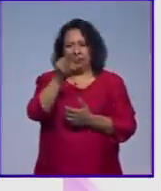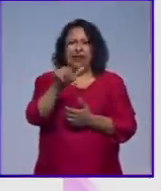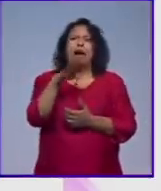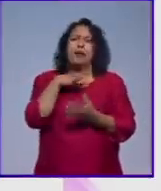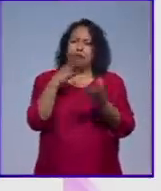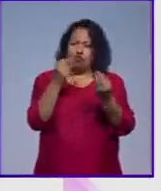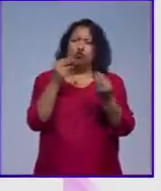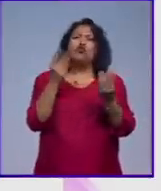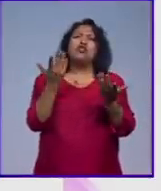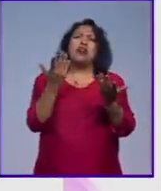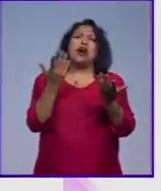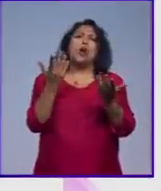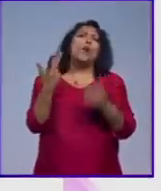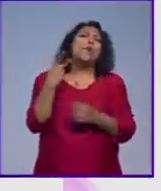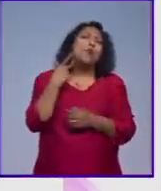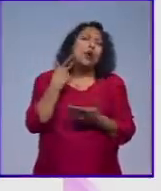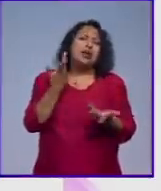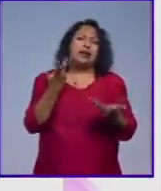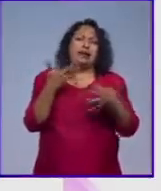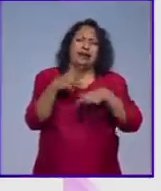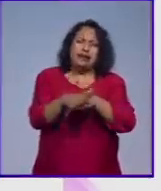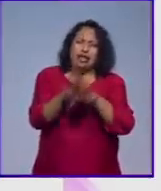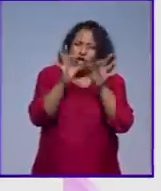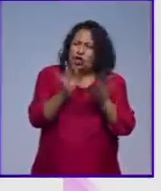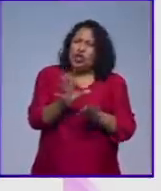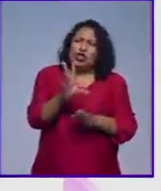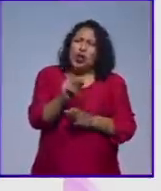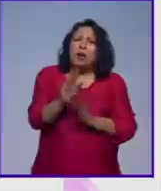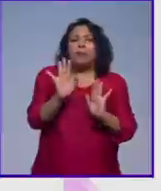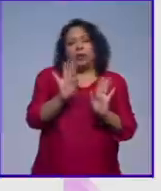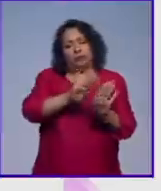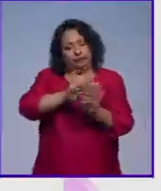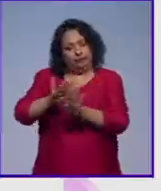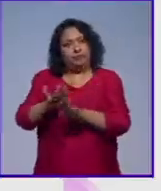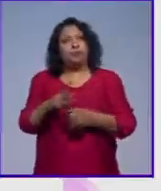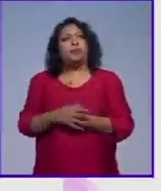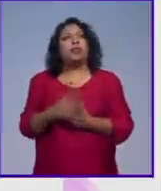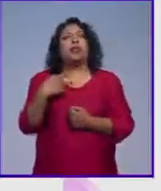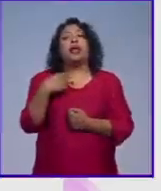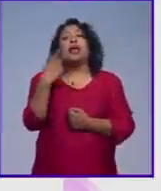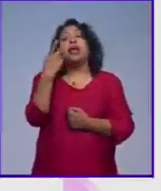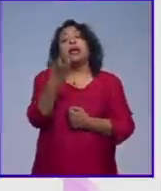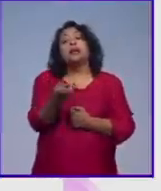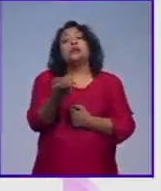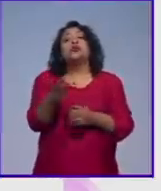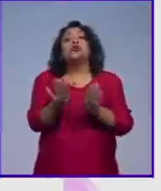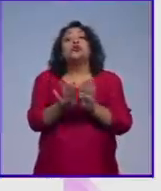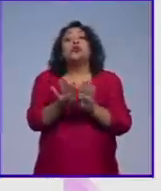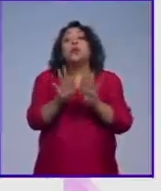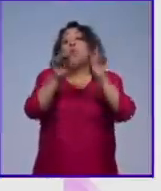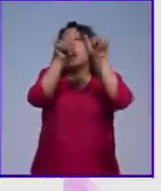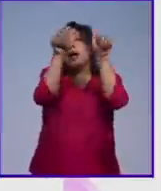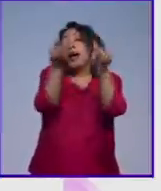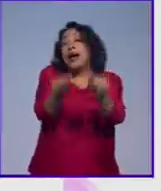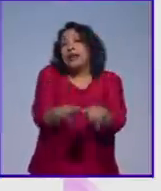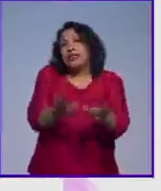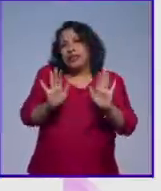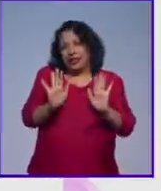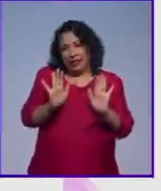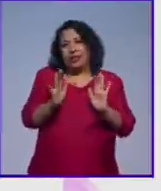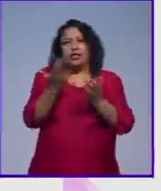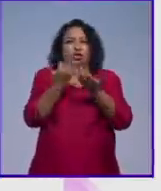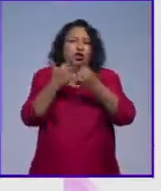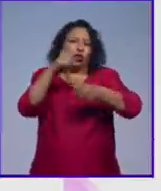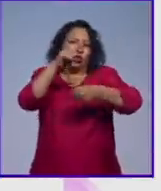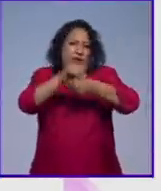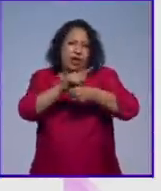había política. Decir que no están mezclados, realmente creo que no es. Y por otro lado, esto es una pieza artística en términos de arte